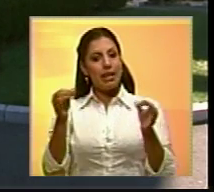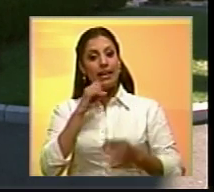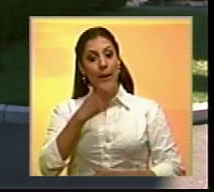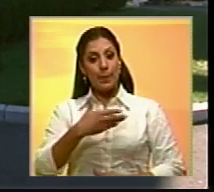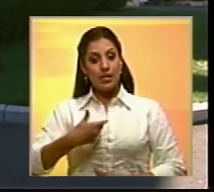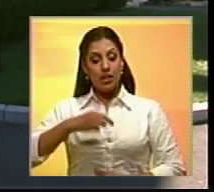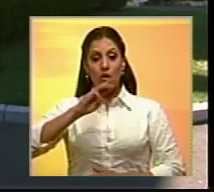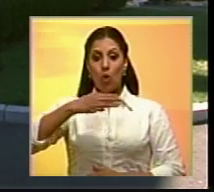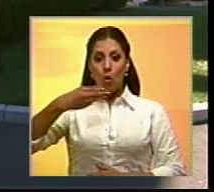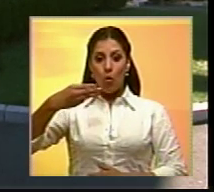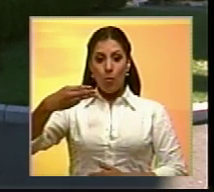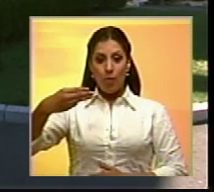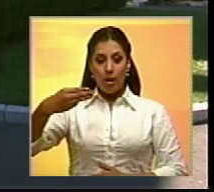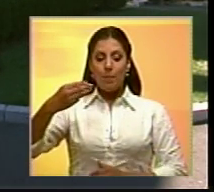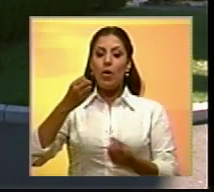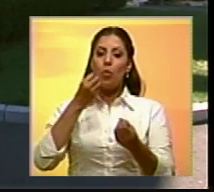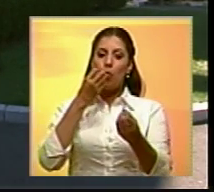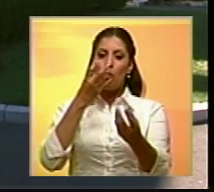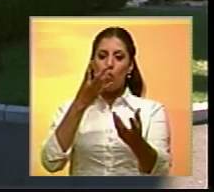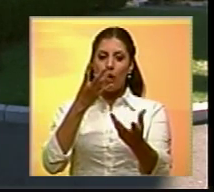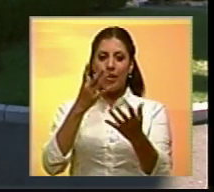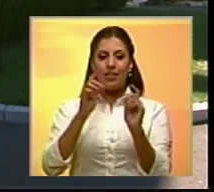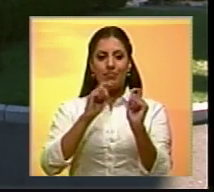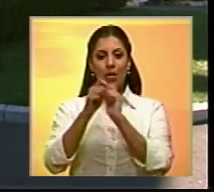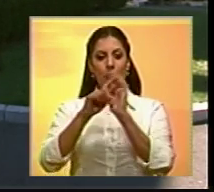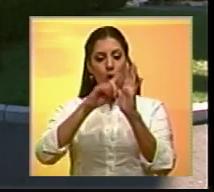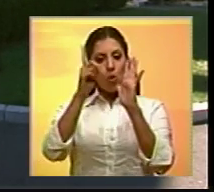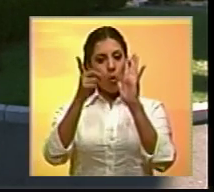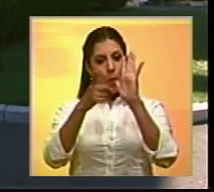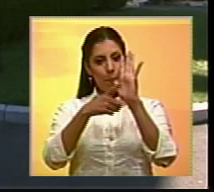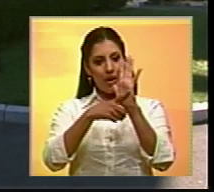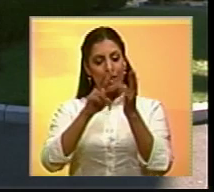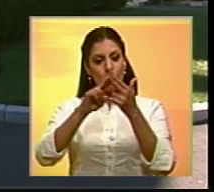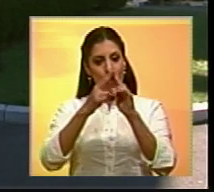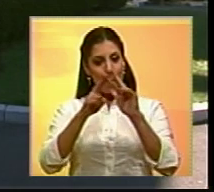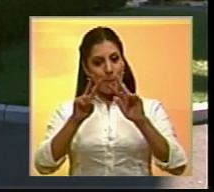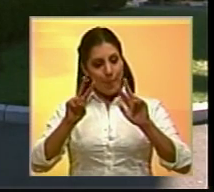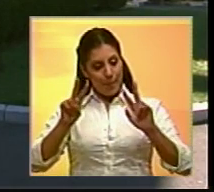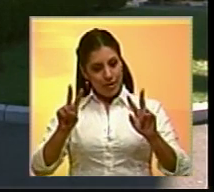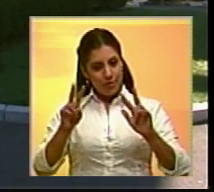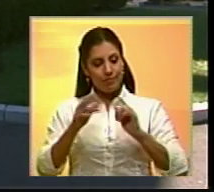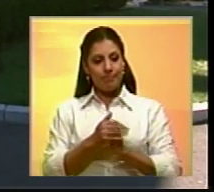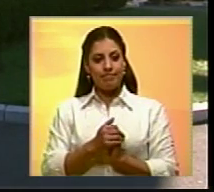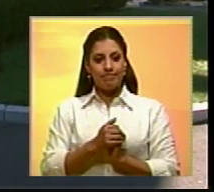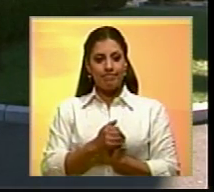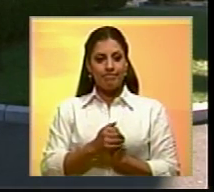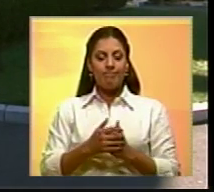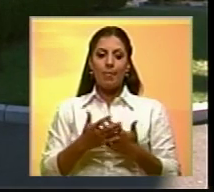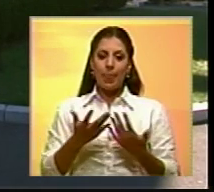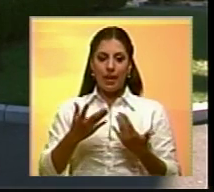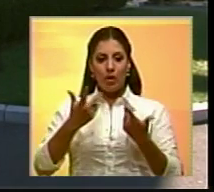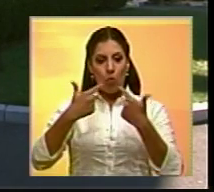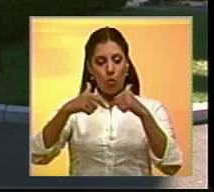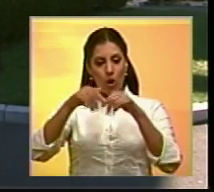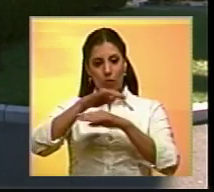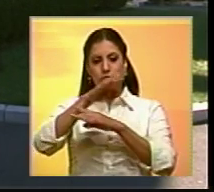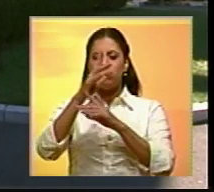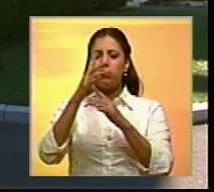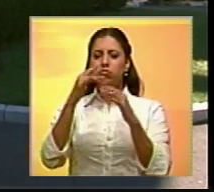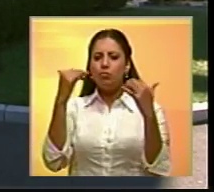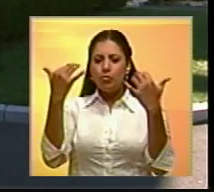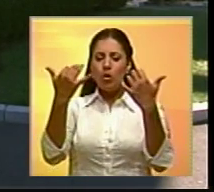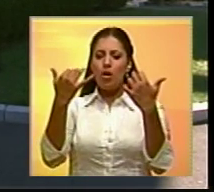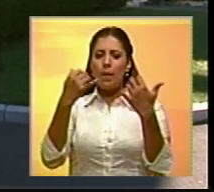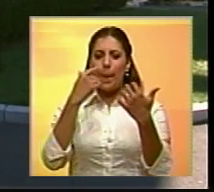presidente Barack Obama le ofreció una transición completamente en paz. En el Salón Oval será pues